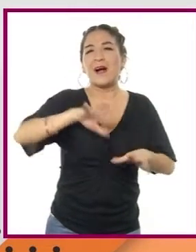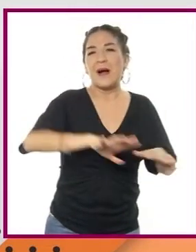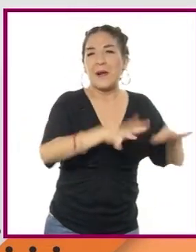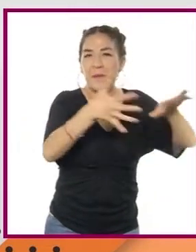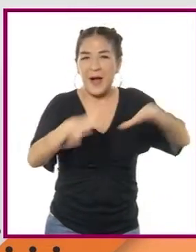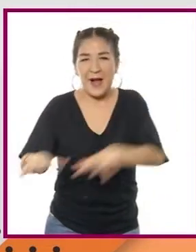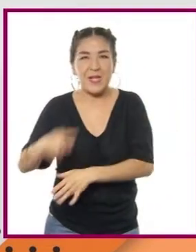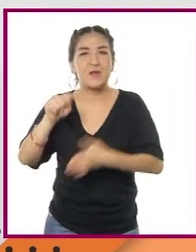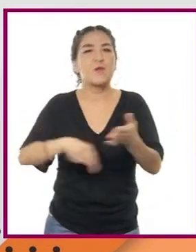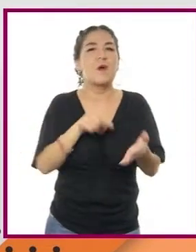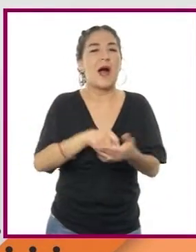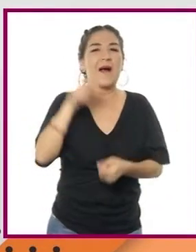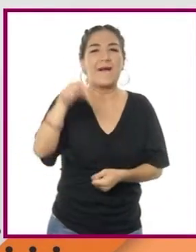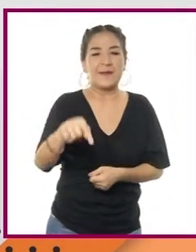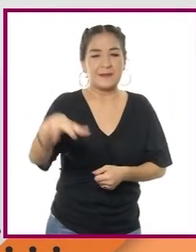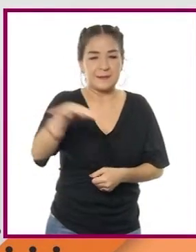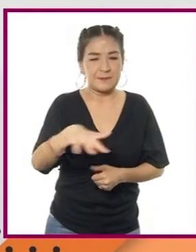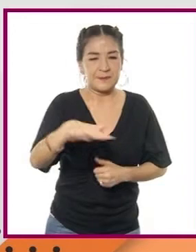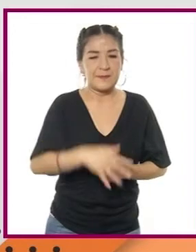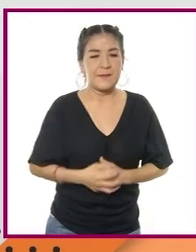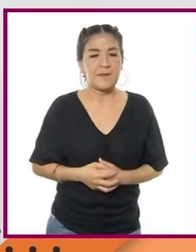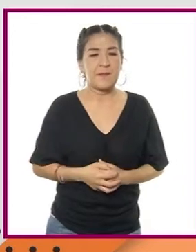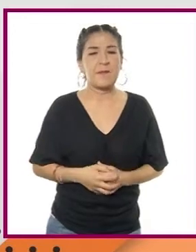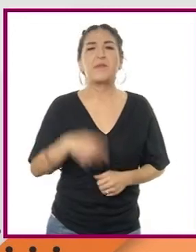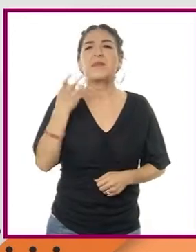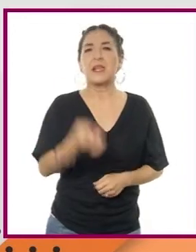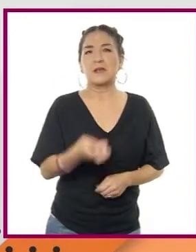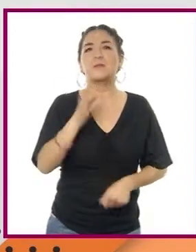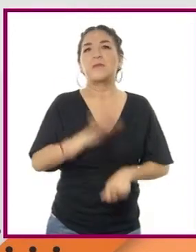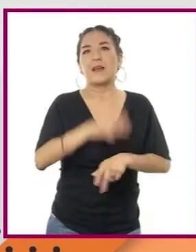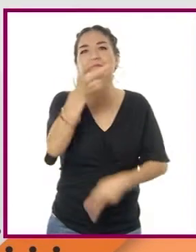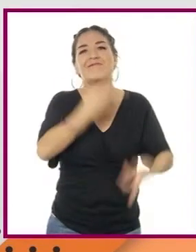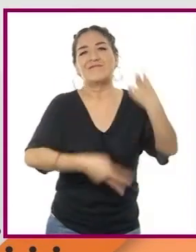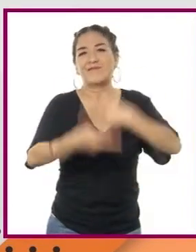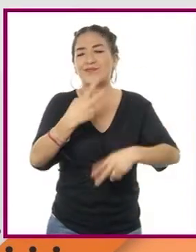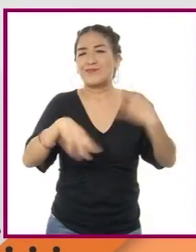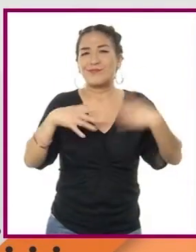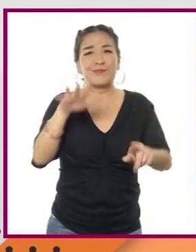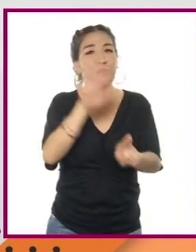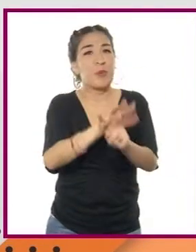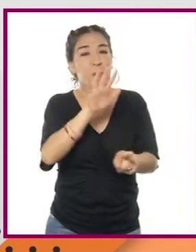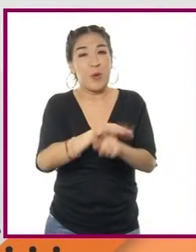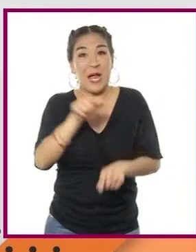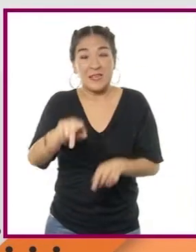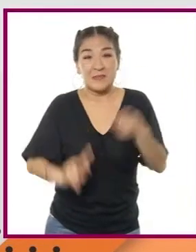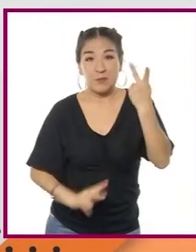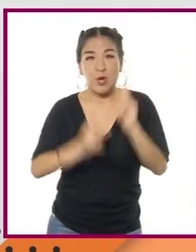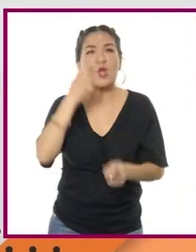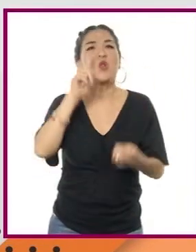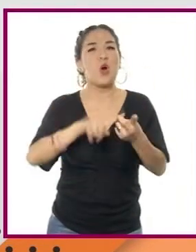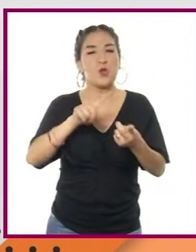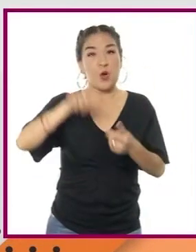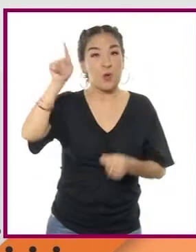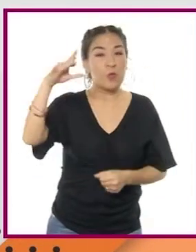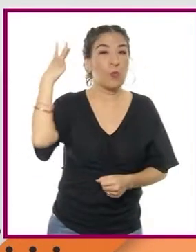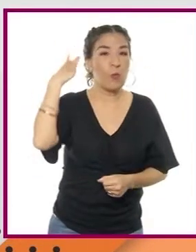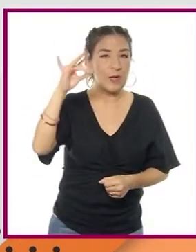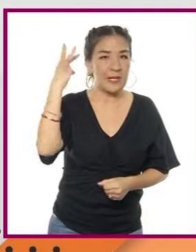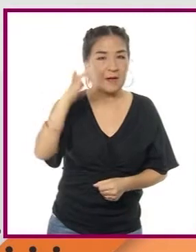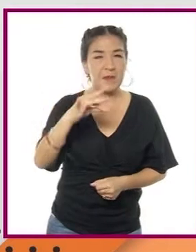costas. Esta última fue un producto de gran demanda que se cultivó principalmente en